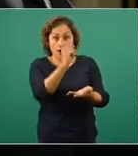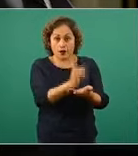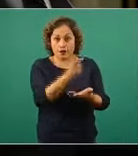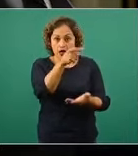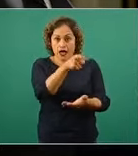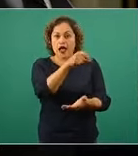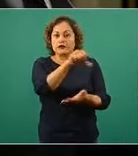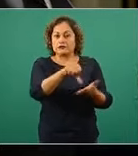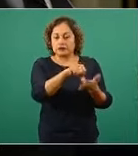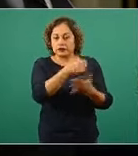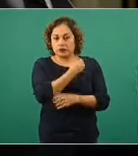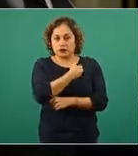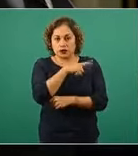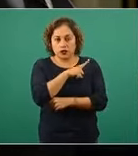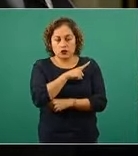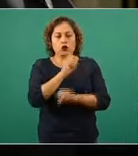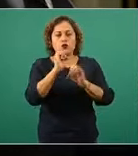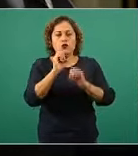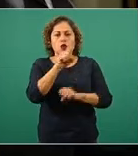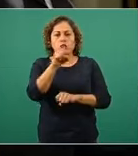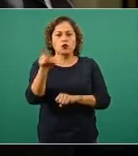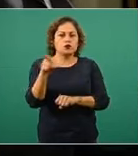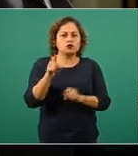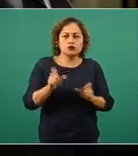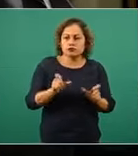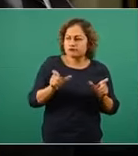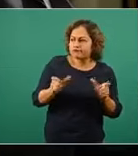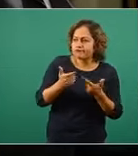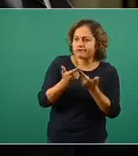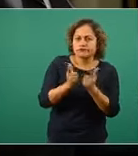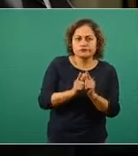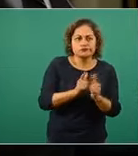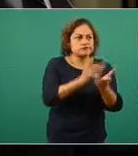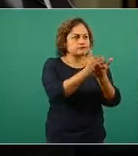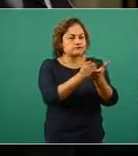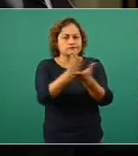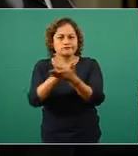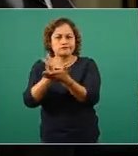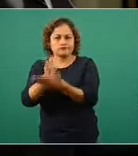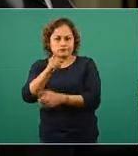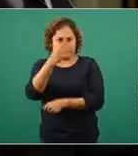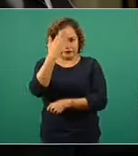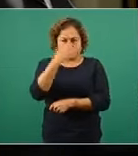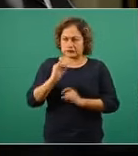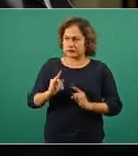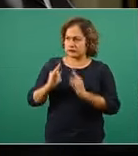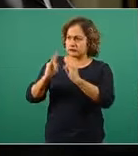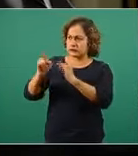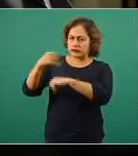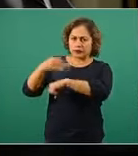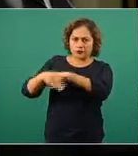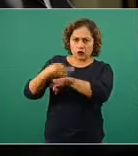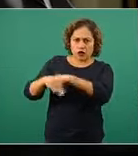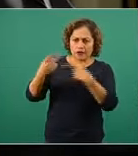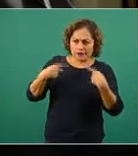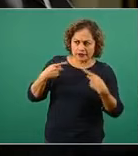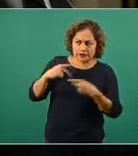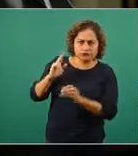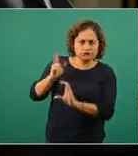operativos alrededor de poblaciones migrantes en estos lugares? ¿Han ido a albergues? ¿No? ¿Cómo es que detectaron estos